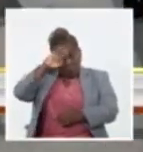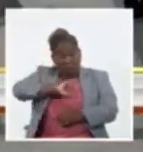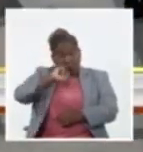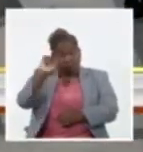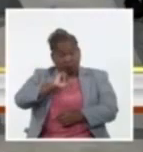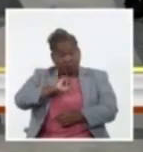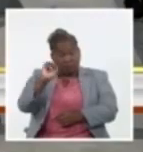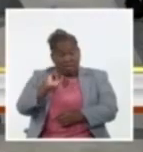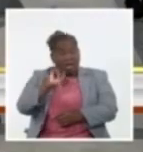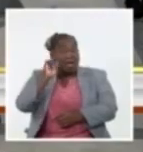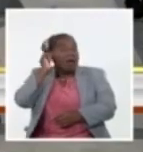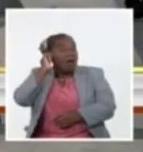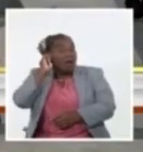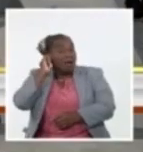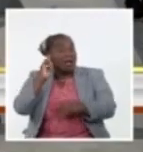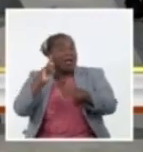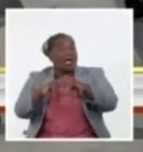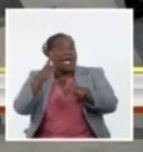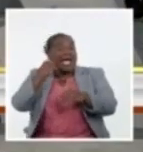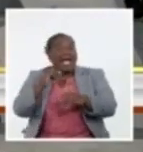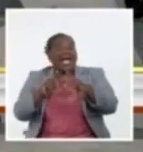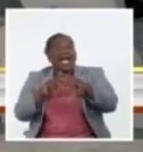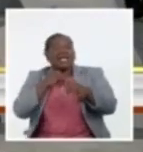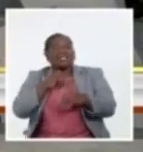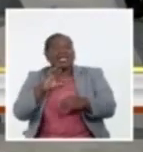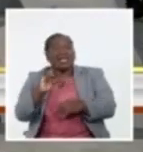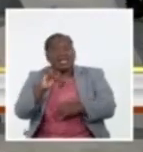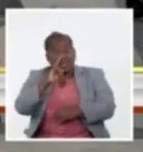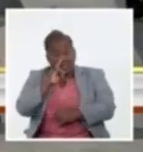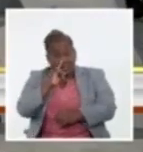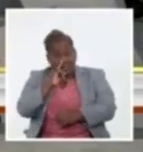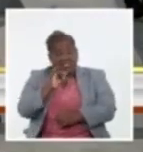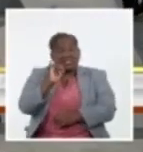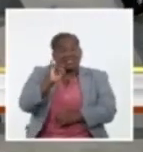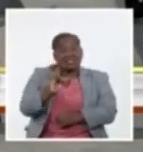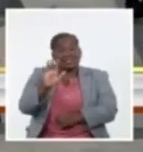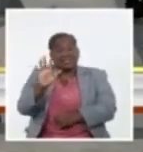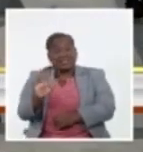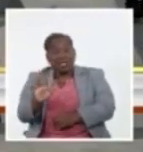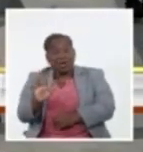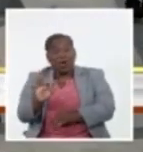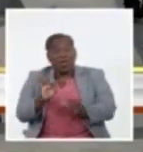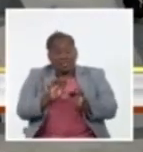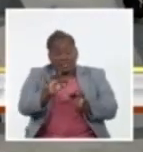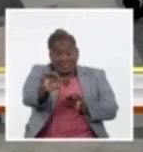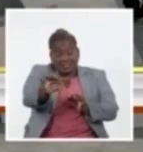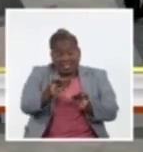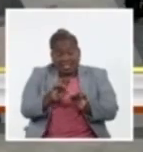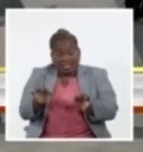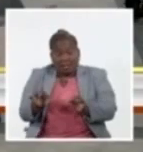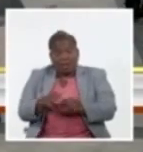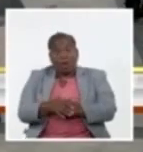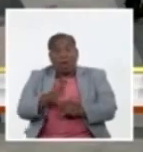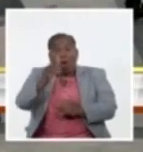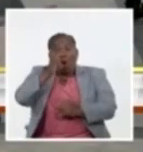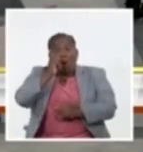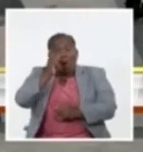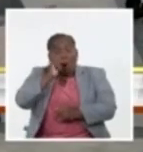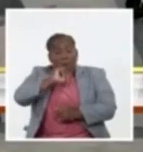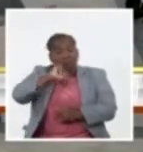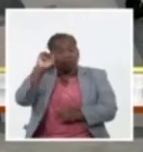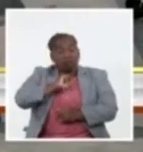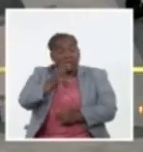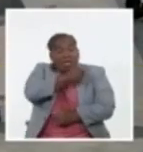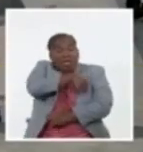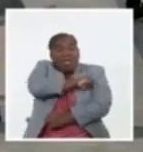del sexo femenino, a Catherine Martínez Martínez, con registro de 65 centímetros. Entre los hombres, el título se lo agenció el